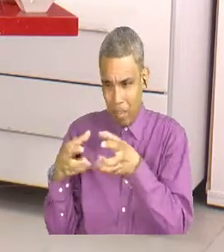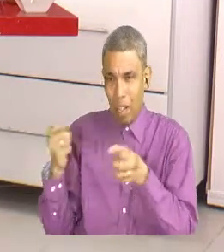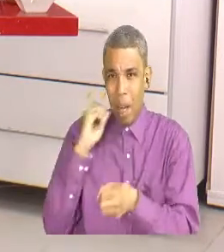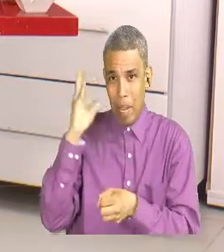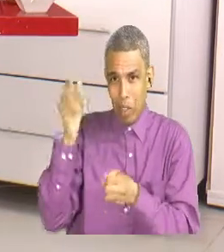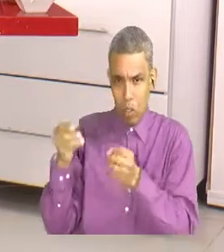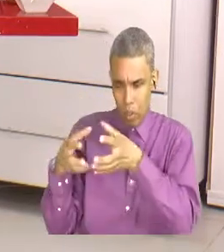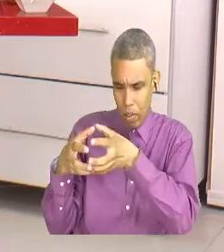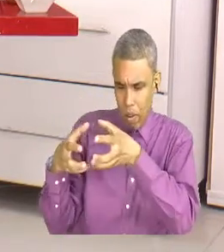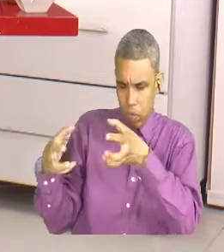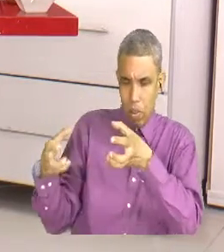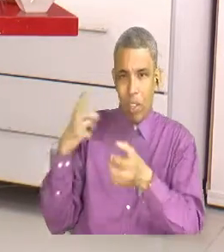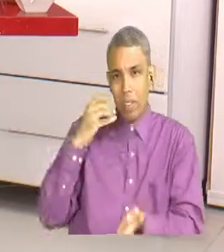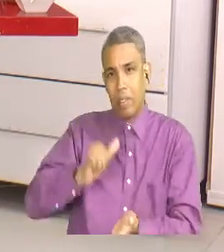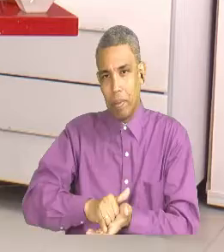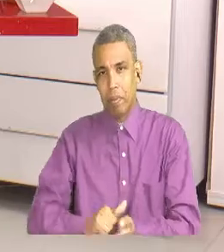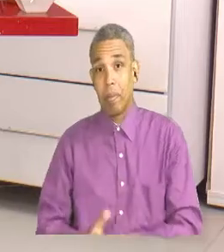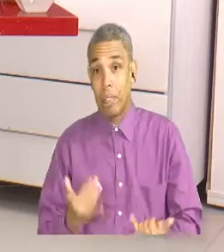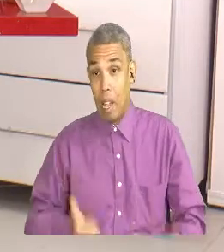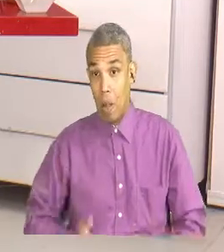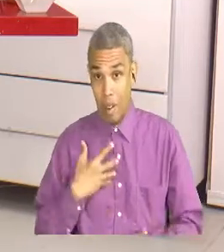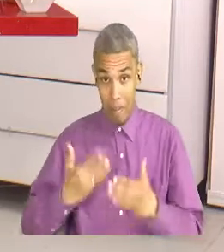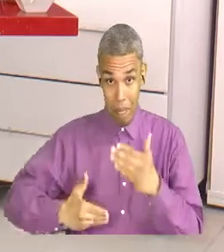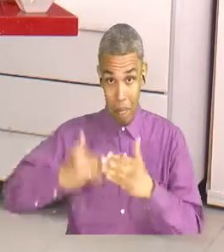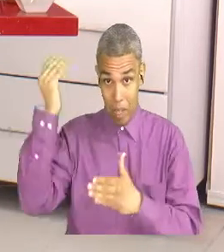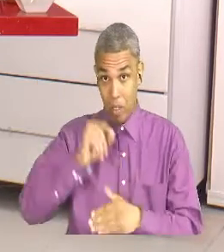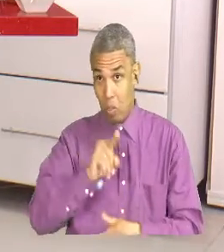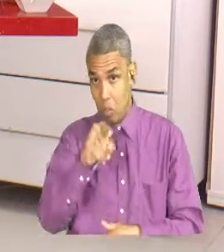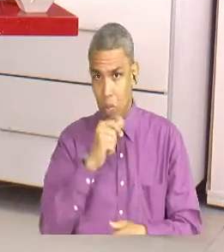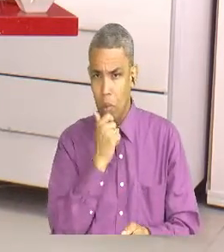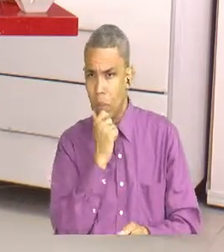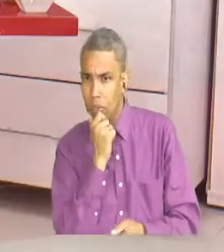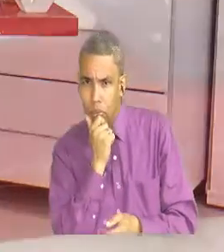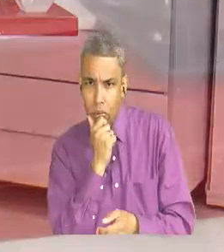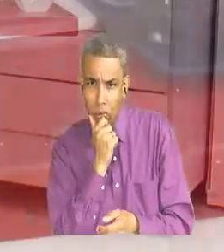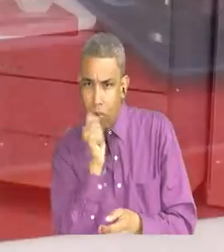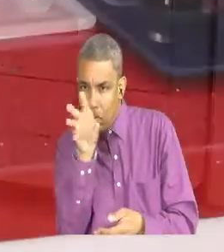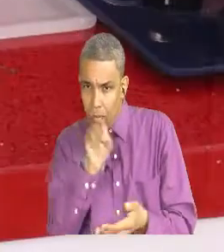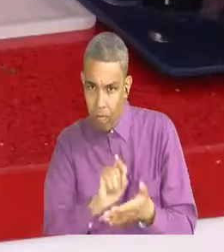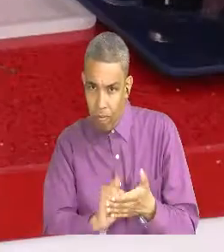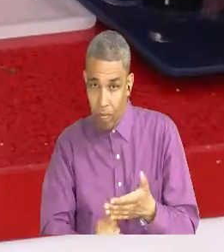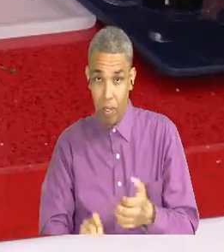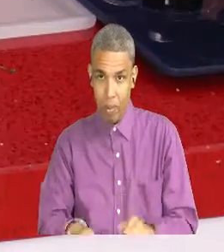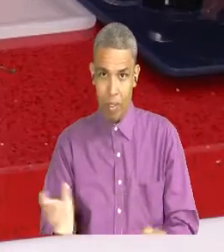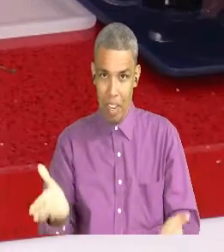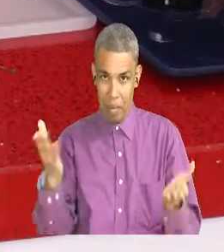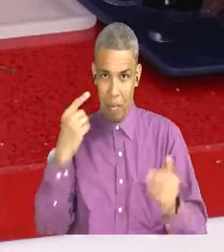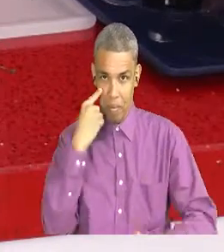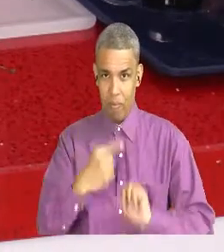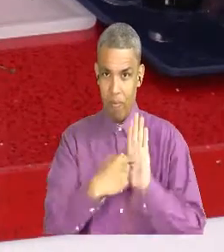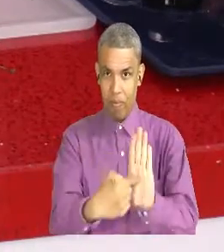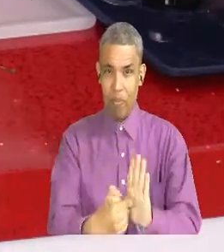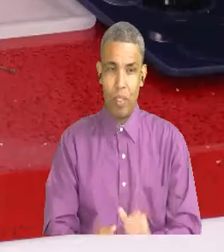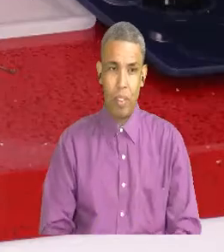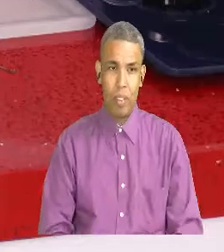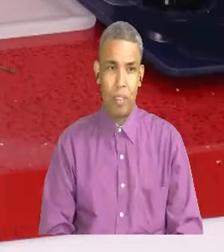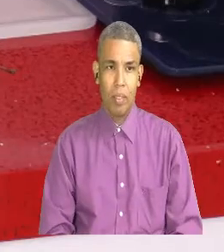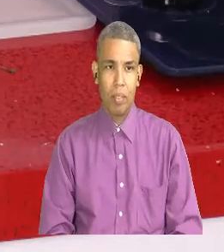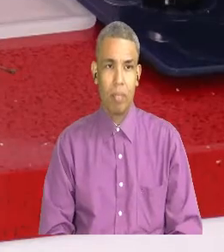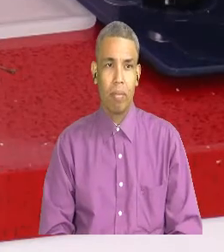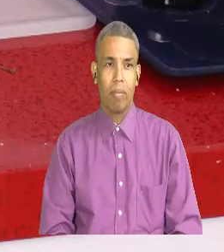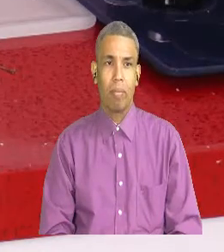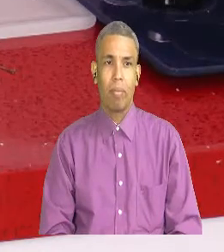televidentes, manos a la obra para que usted en casa tome papel y lápiz y sepa cómo es la receta de hoy jueves en nuestro programa. Claro, ¿sí? Roshi, a ver, lo primero que vamos a hacer